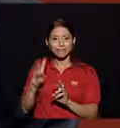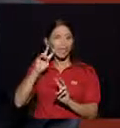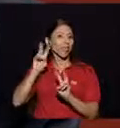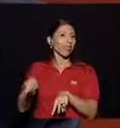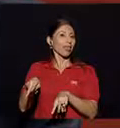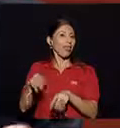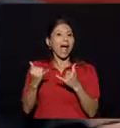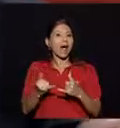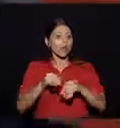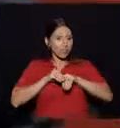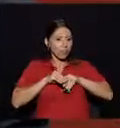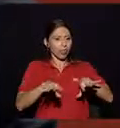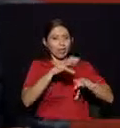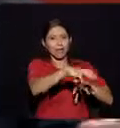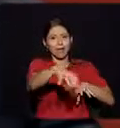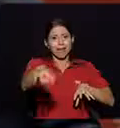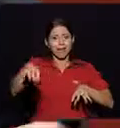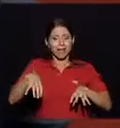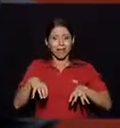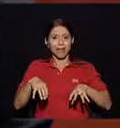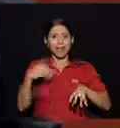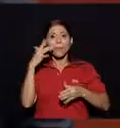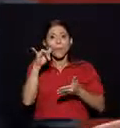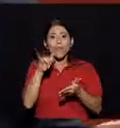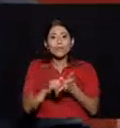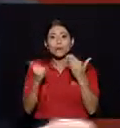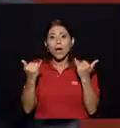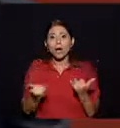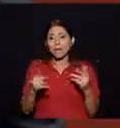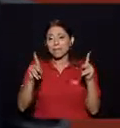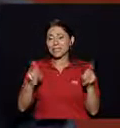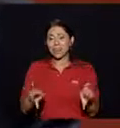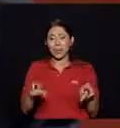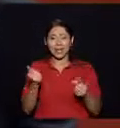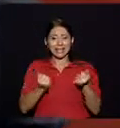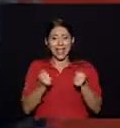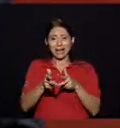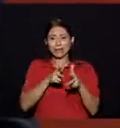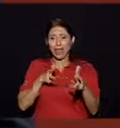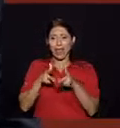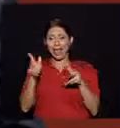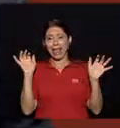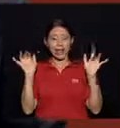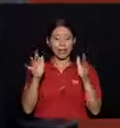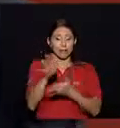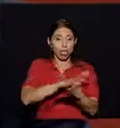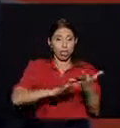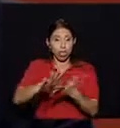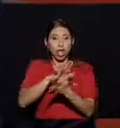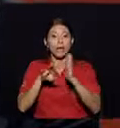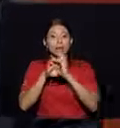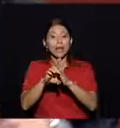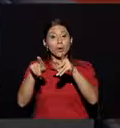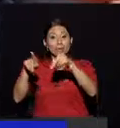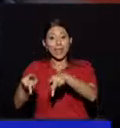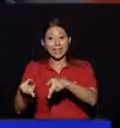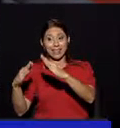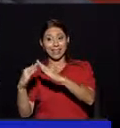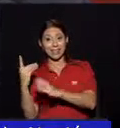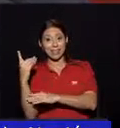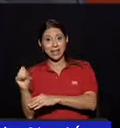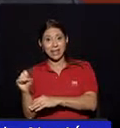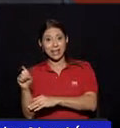área metropolitana. Por eso es que los flujos de personas son tan desordenados. La gente desamparados tiene que cruzar por todo el centro de San José para llegar